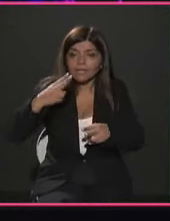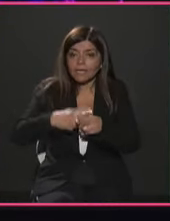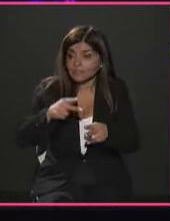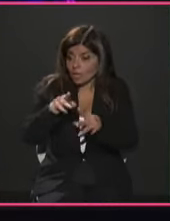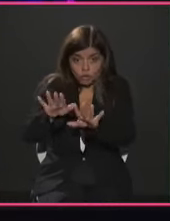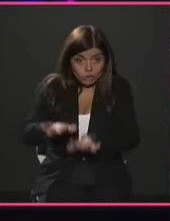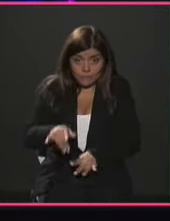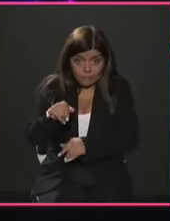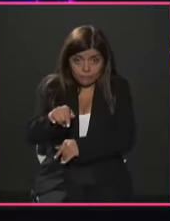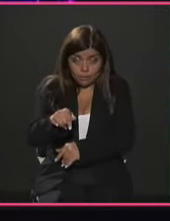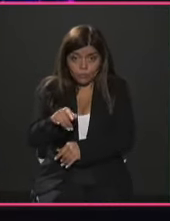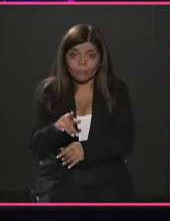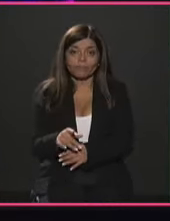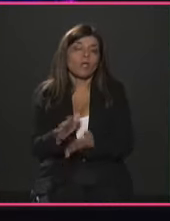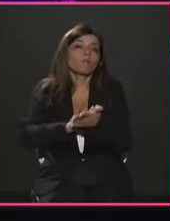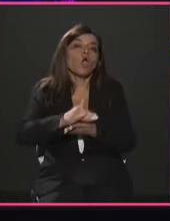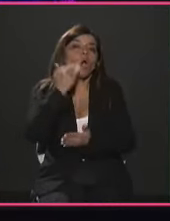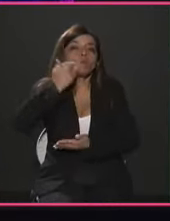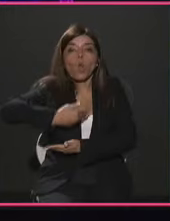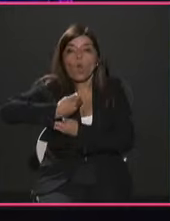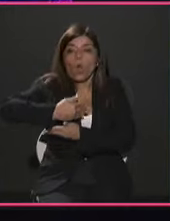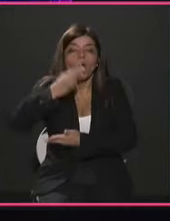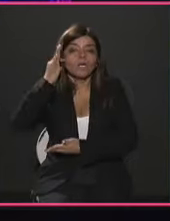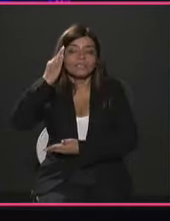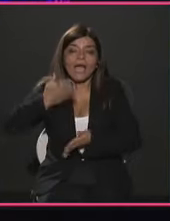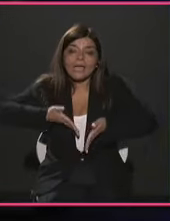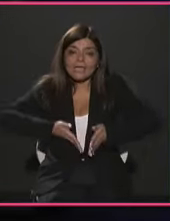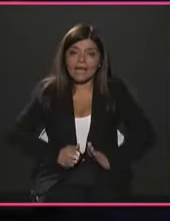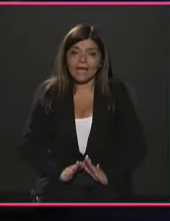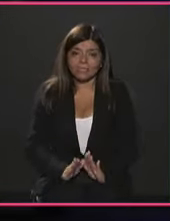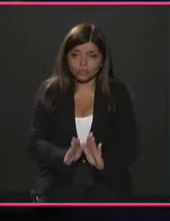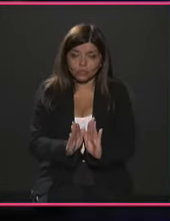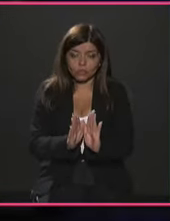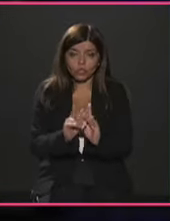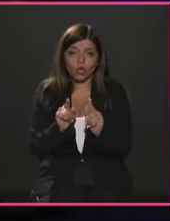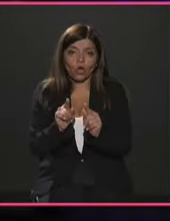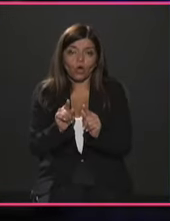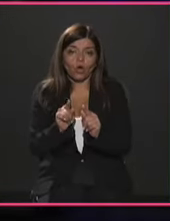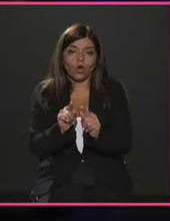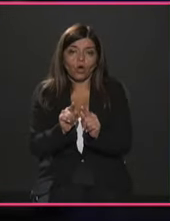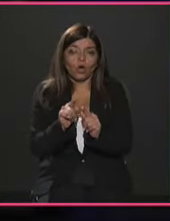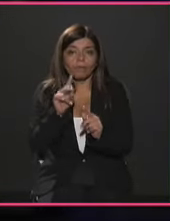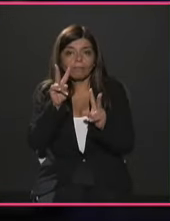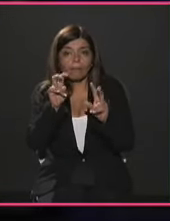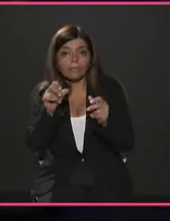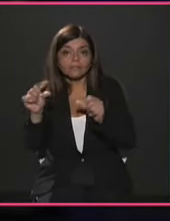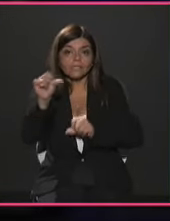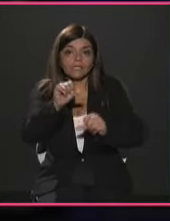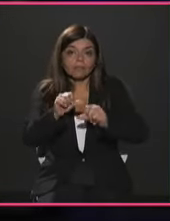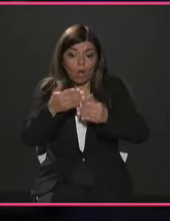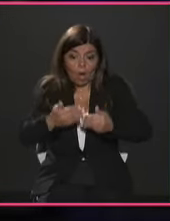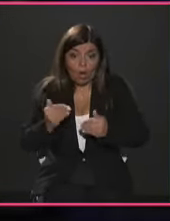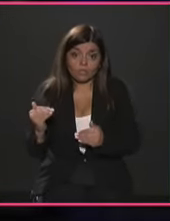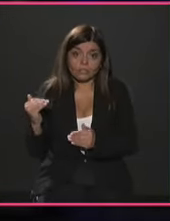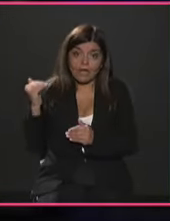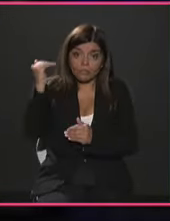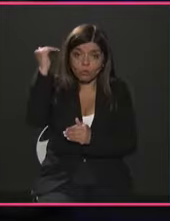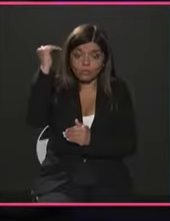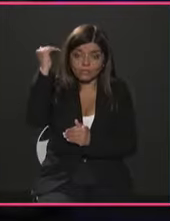1990 la bebé que nació primero es científica ahora es